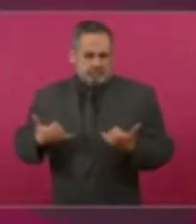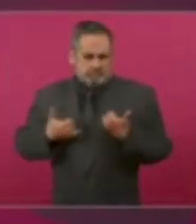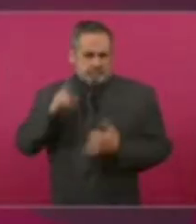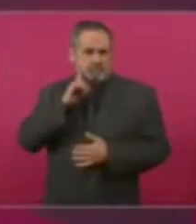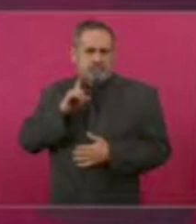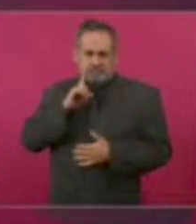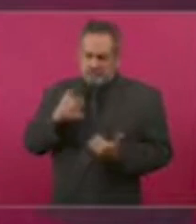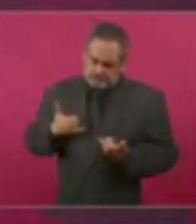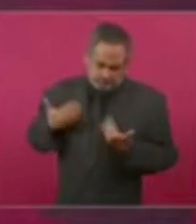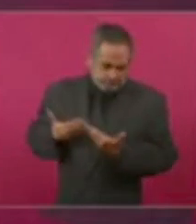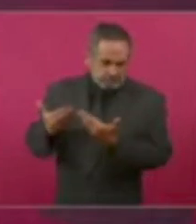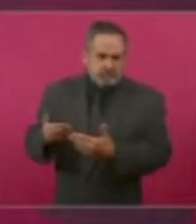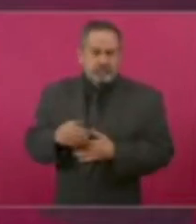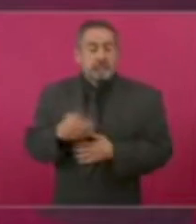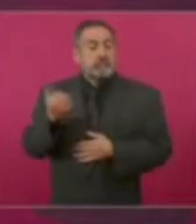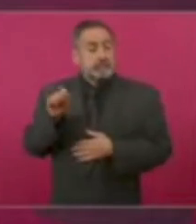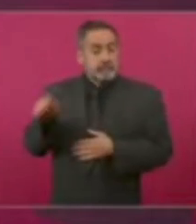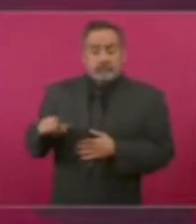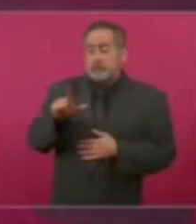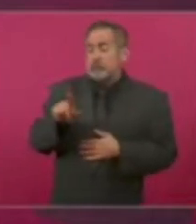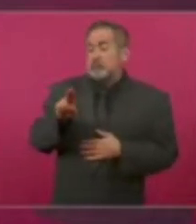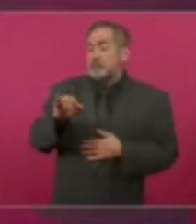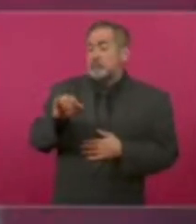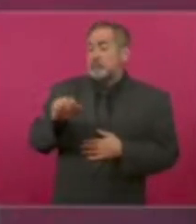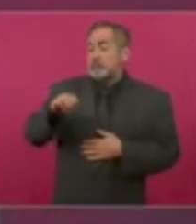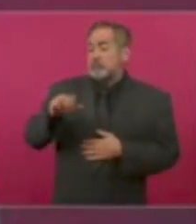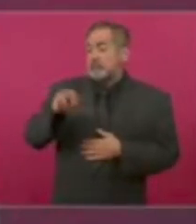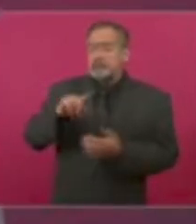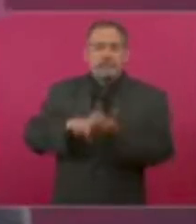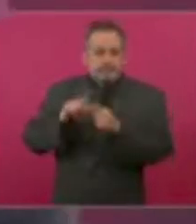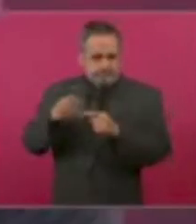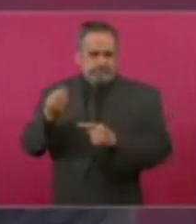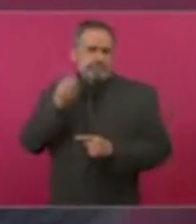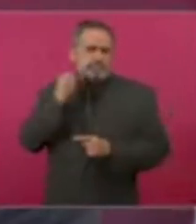Además, Luisa María es abogada,